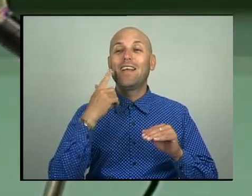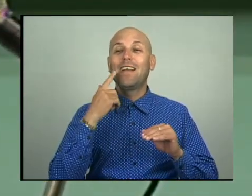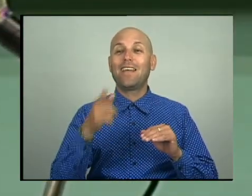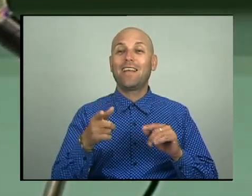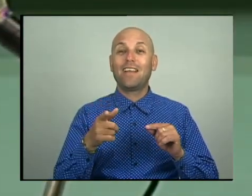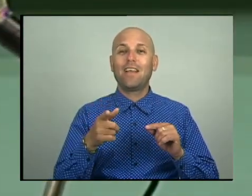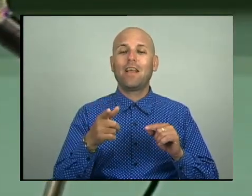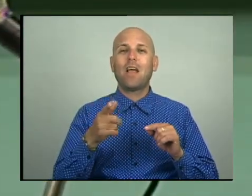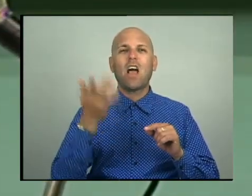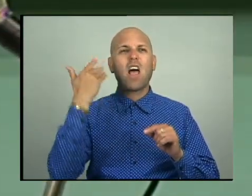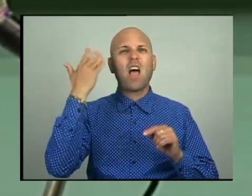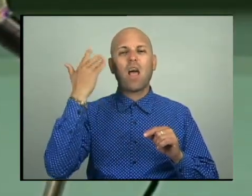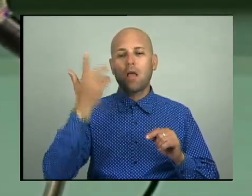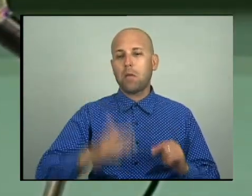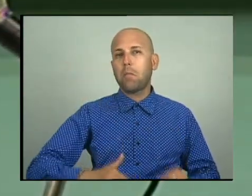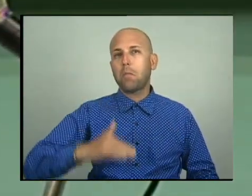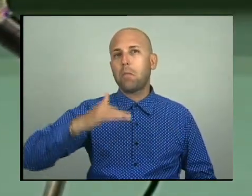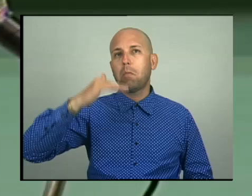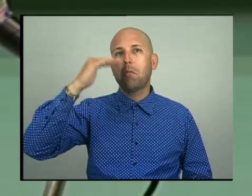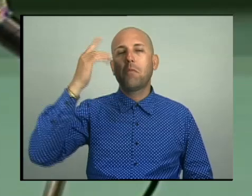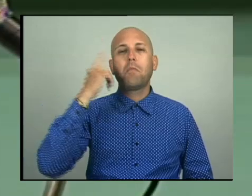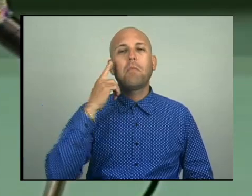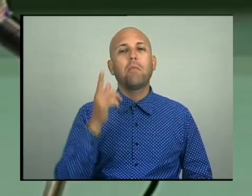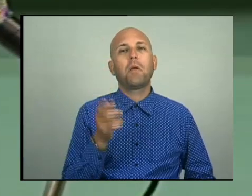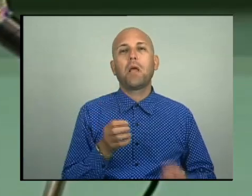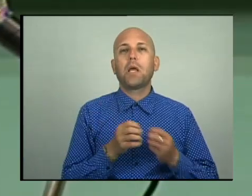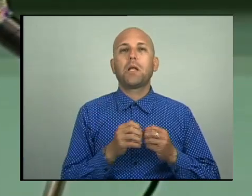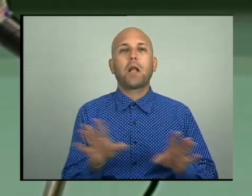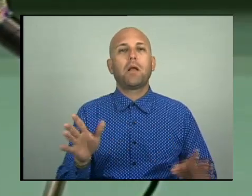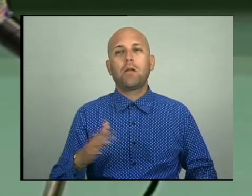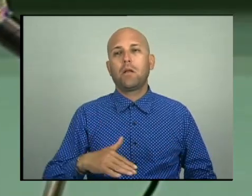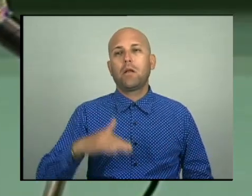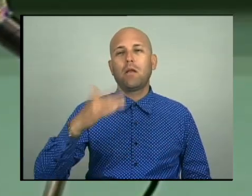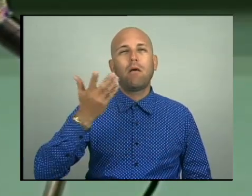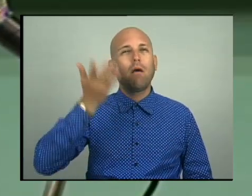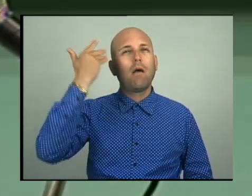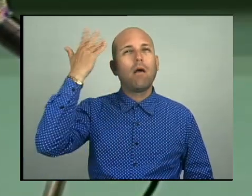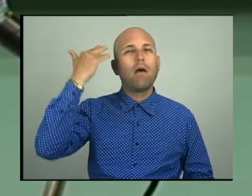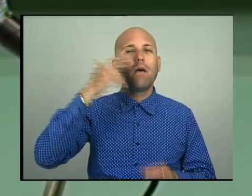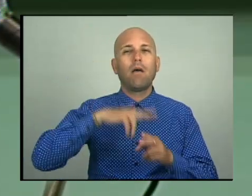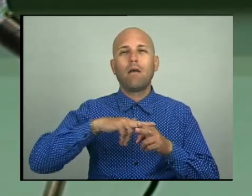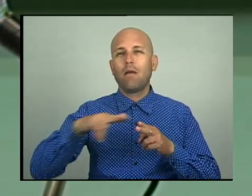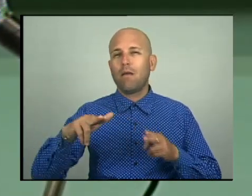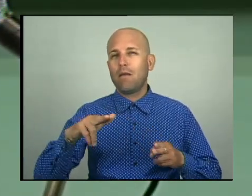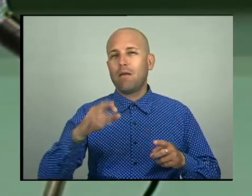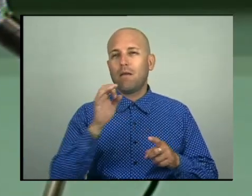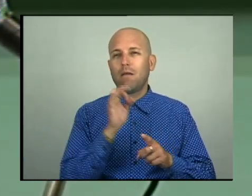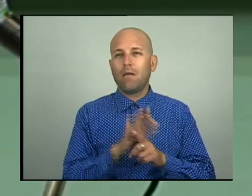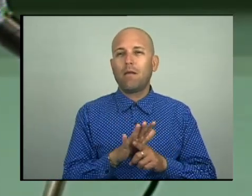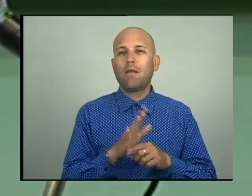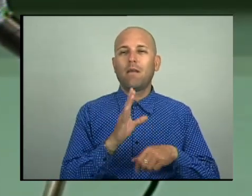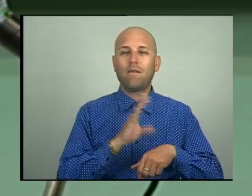que evolucionaban a historia natural, o en un principio cuando empezó la actividad de la red